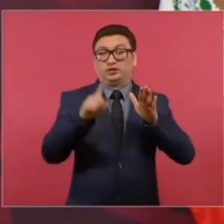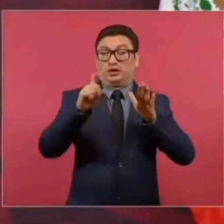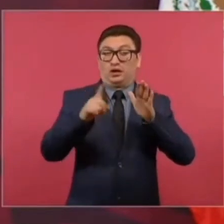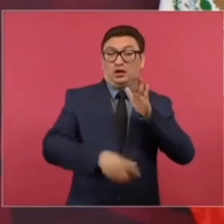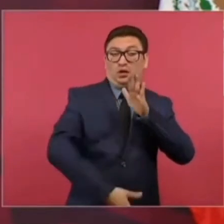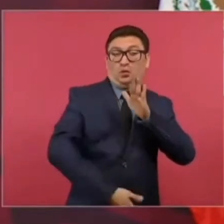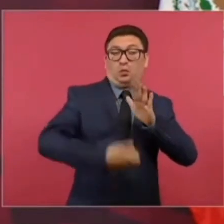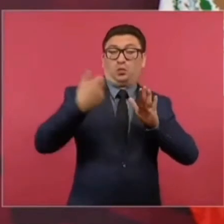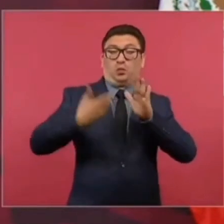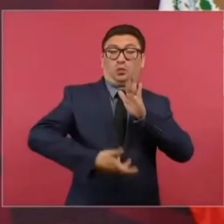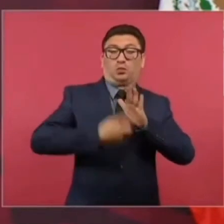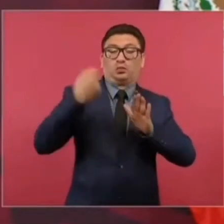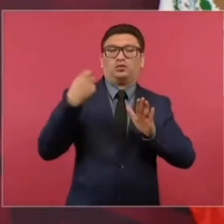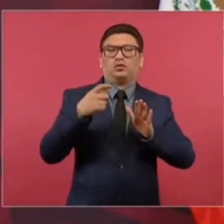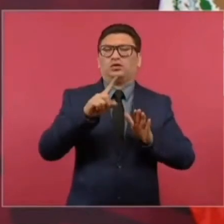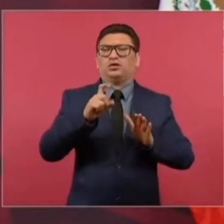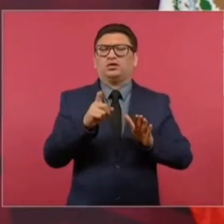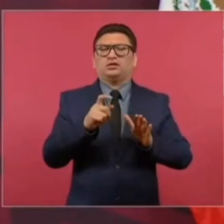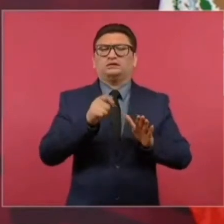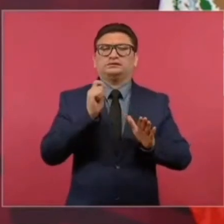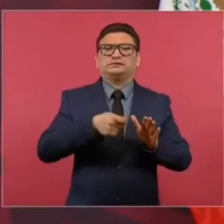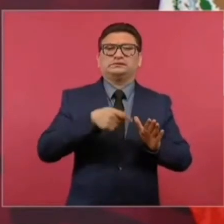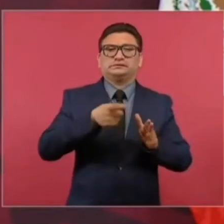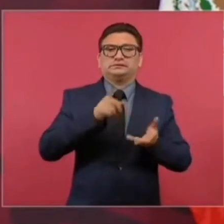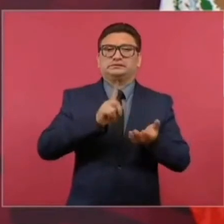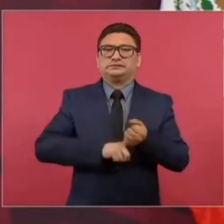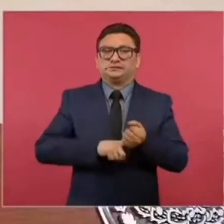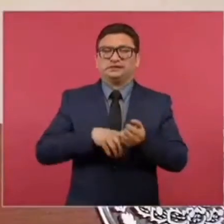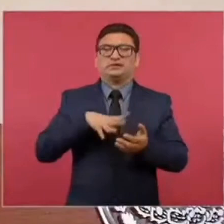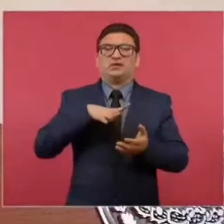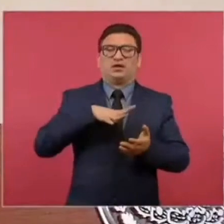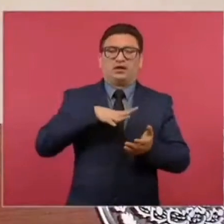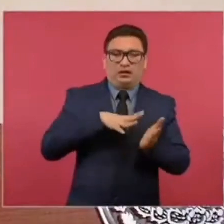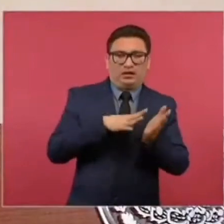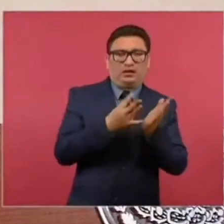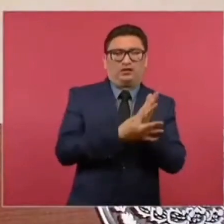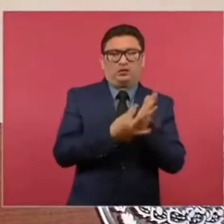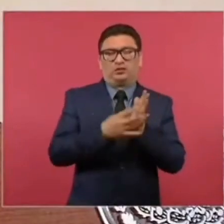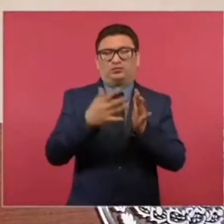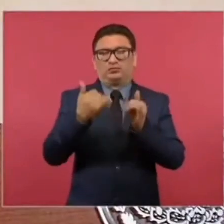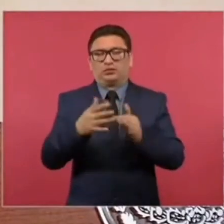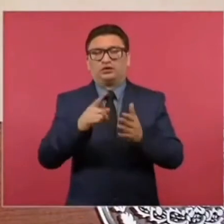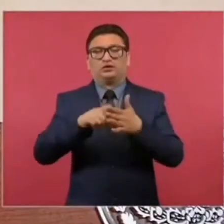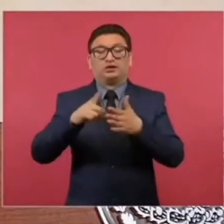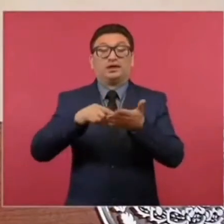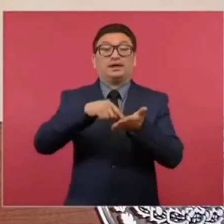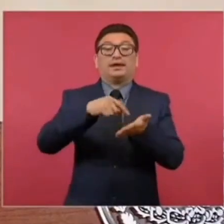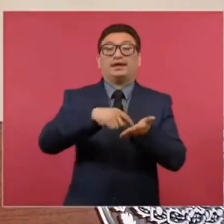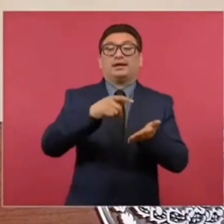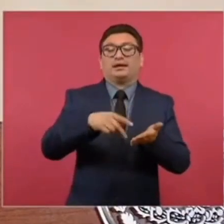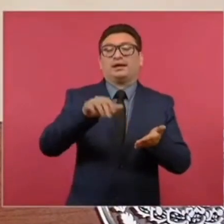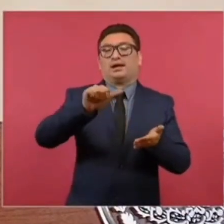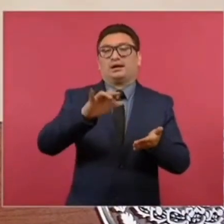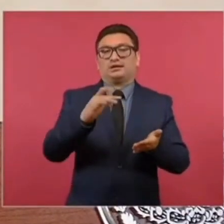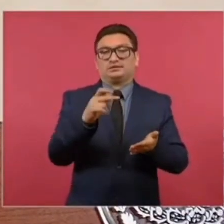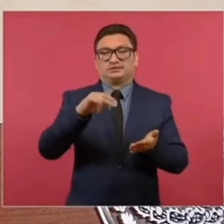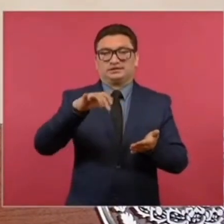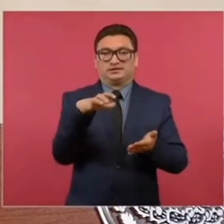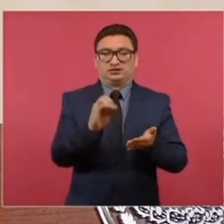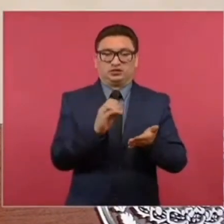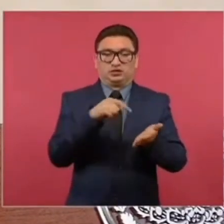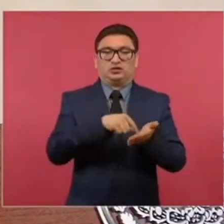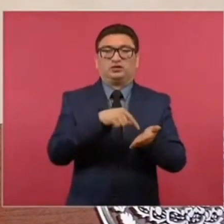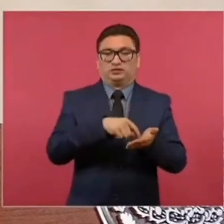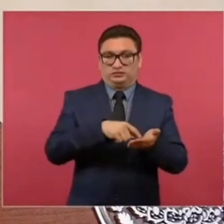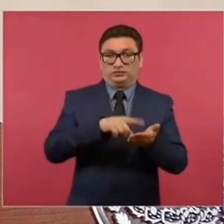extraen son metales pesados y arsénico, y tienen